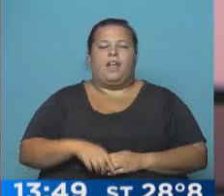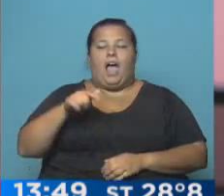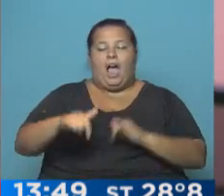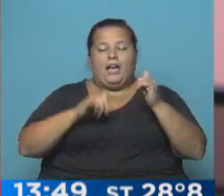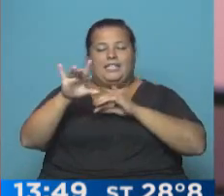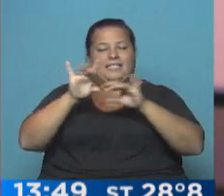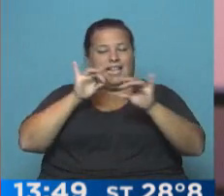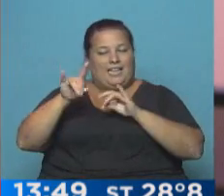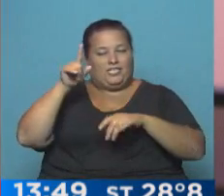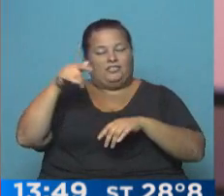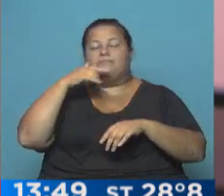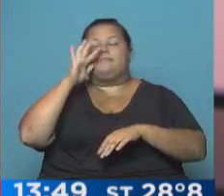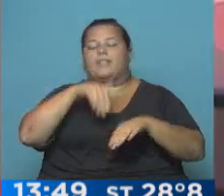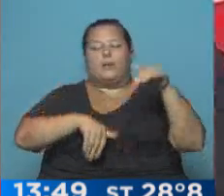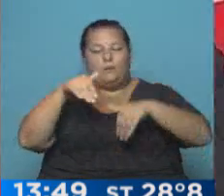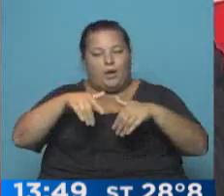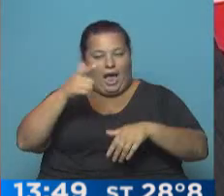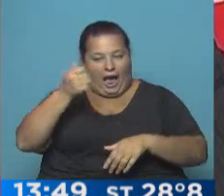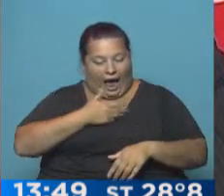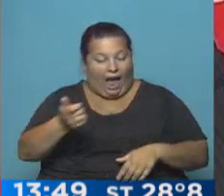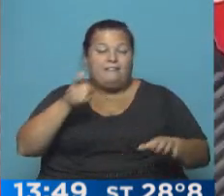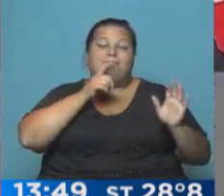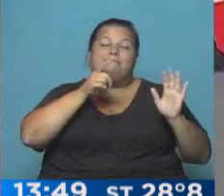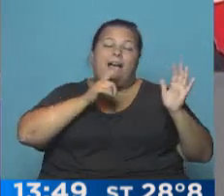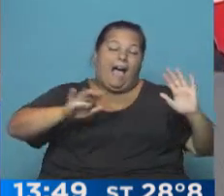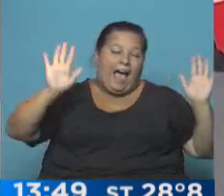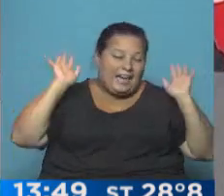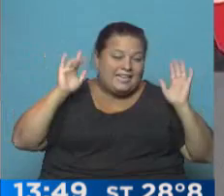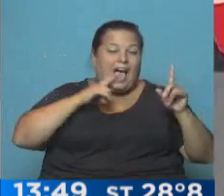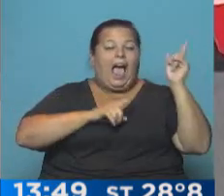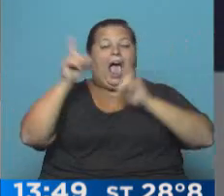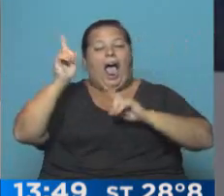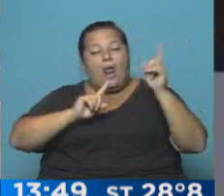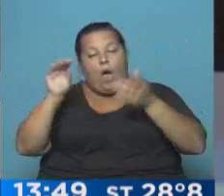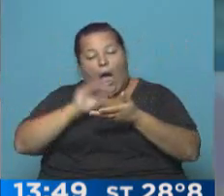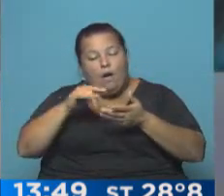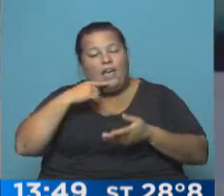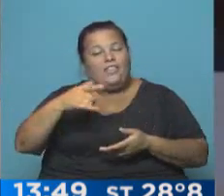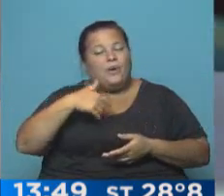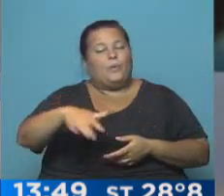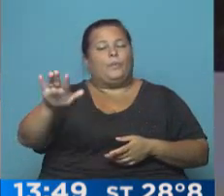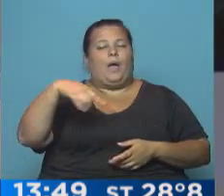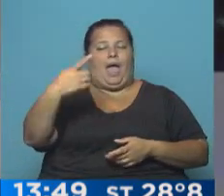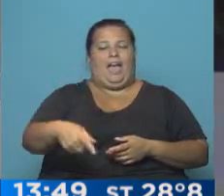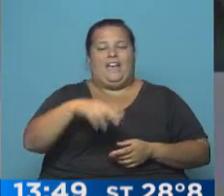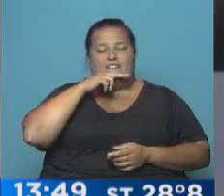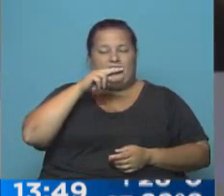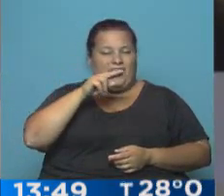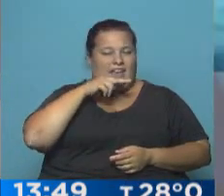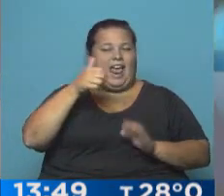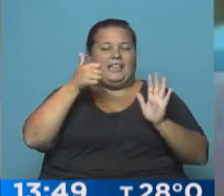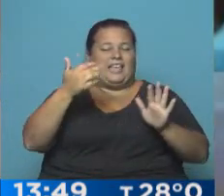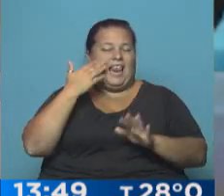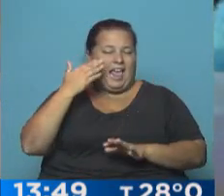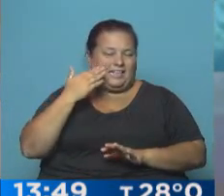Y hablamos de las elecciones en AFA, que en teoría, supuestamente, según algunos abogados, va a ser el próximo viernes a las